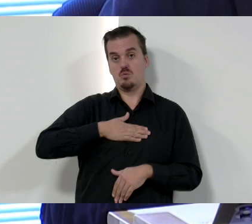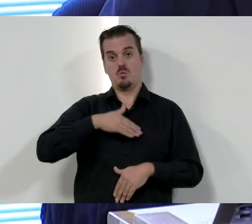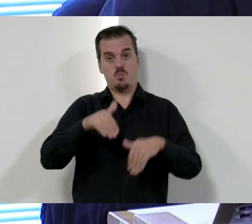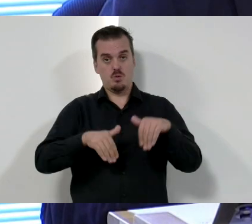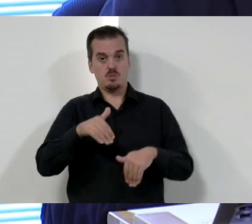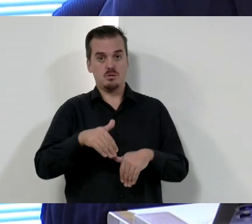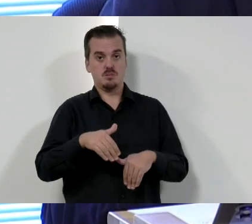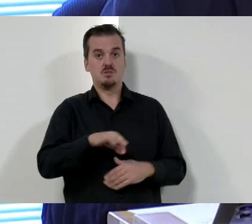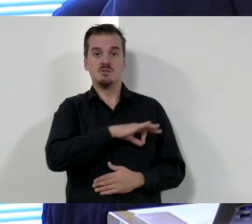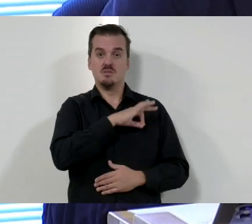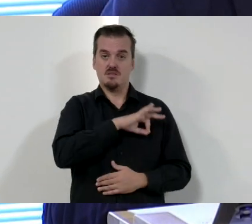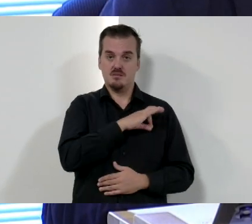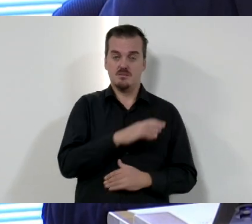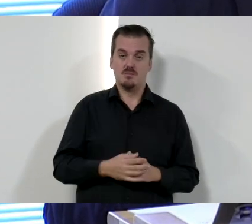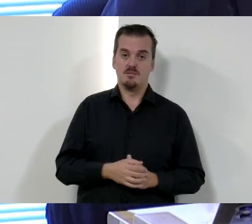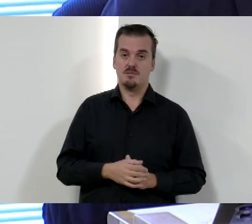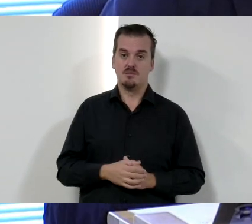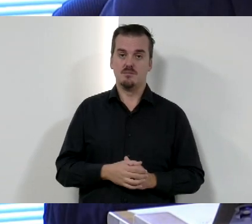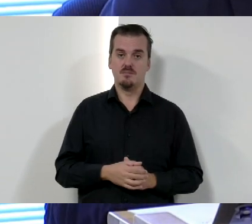señor